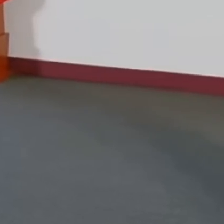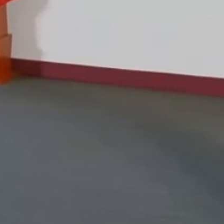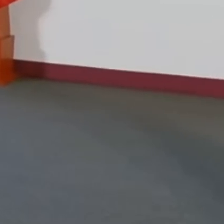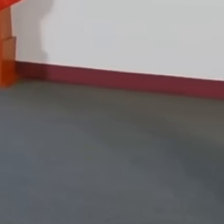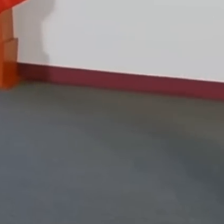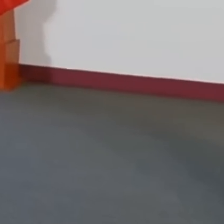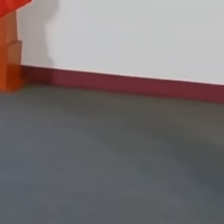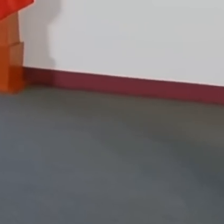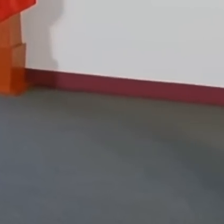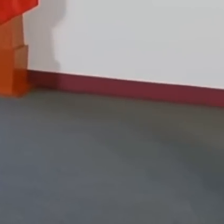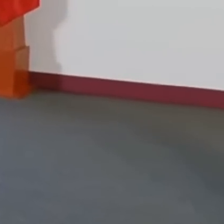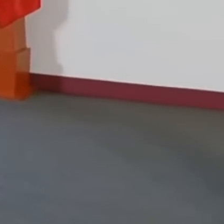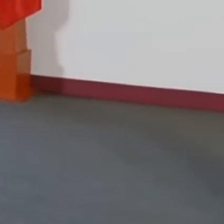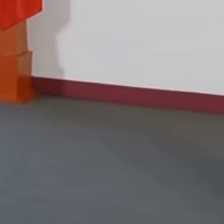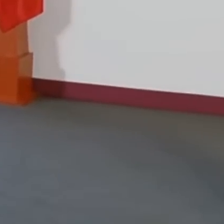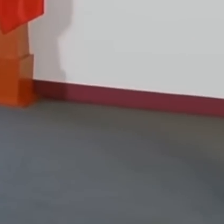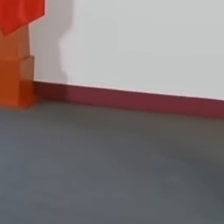para el consumidor.